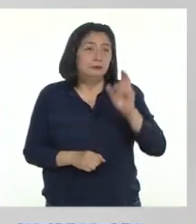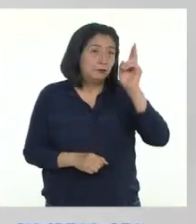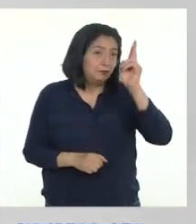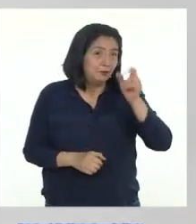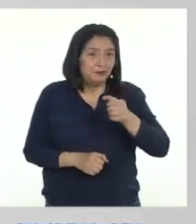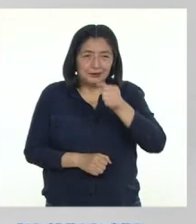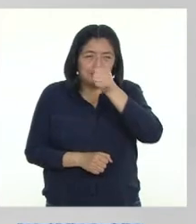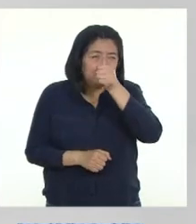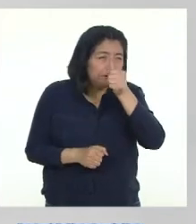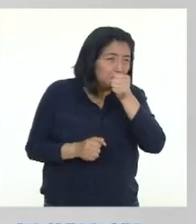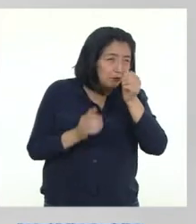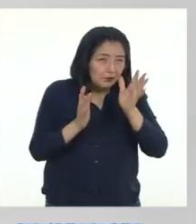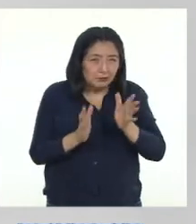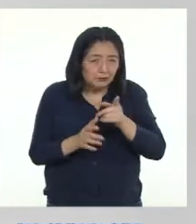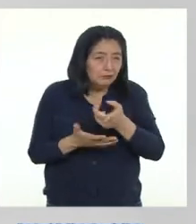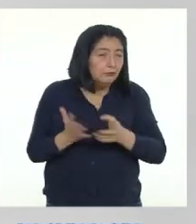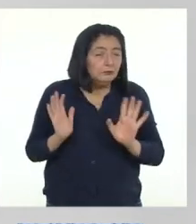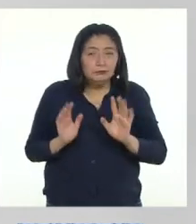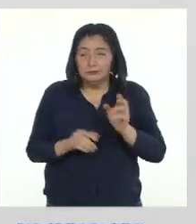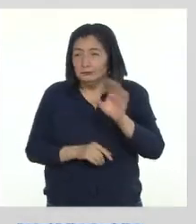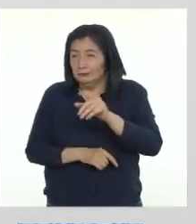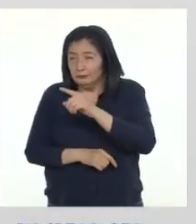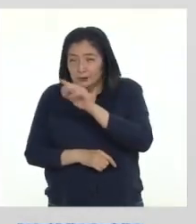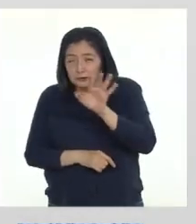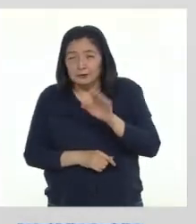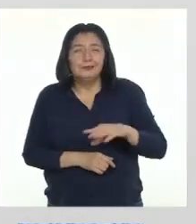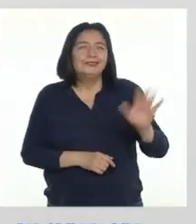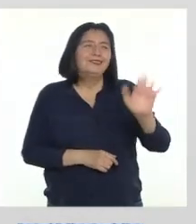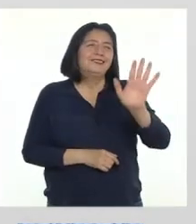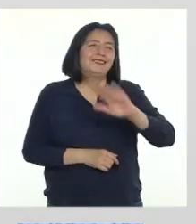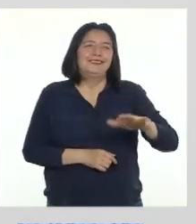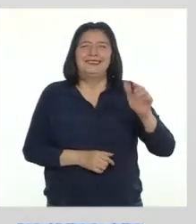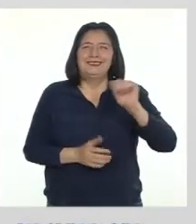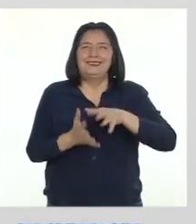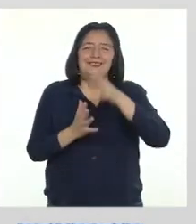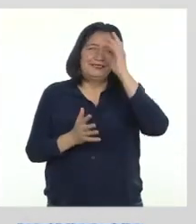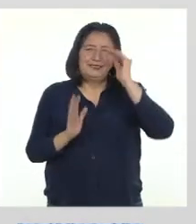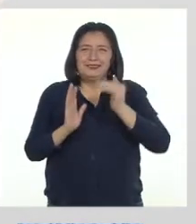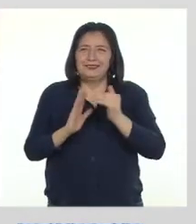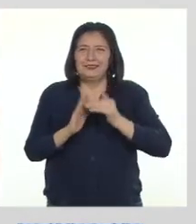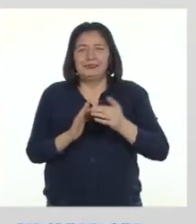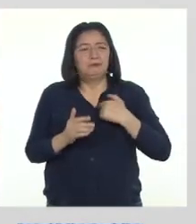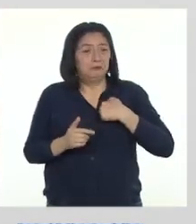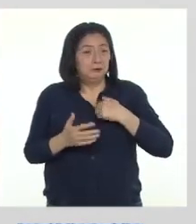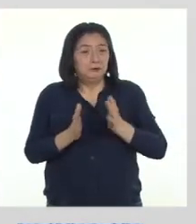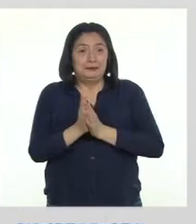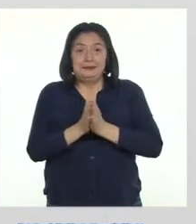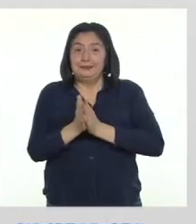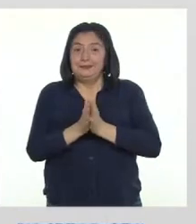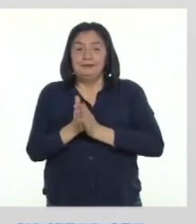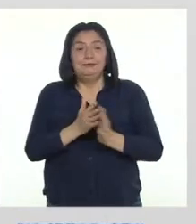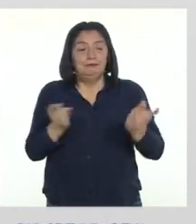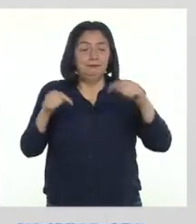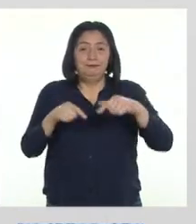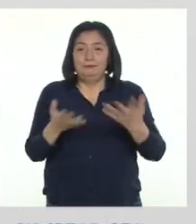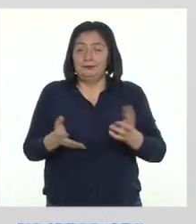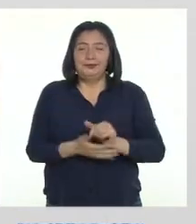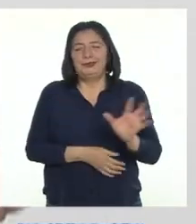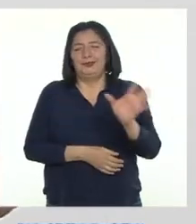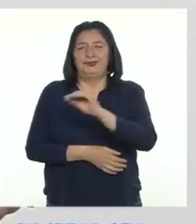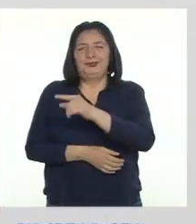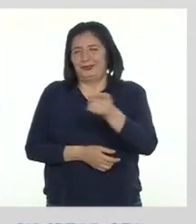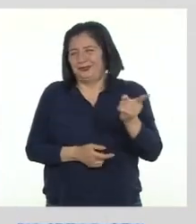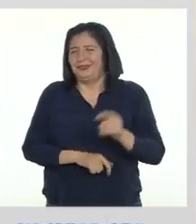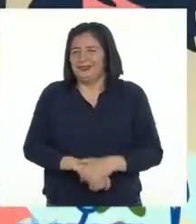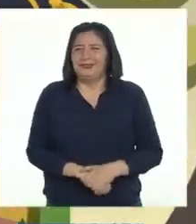Maestra exploradora, ¿está por ahí? Hola, chicas y chicos de Aprende en Casa. Estoy muy entusiasmada de estar aquí con todas